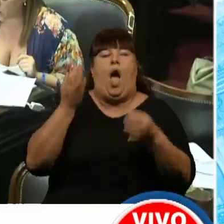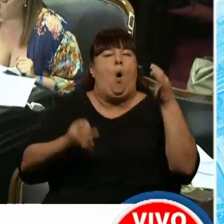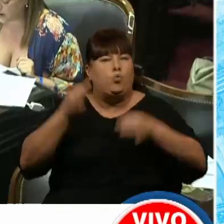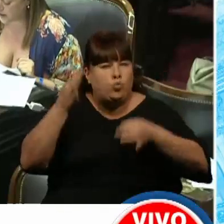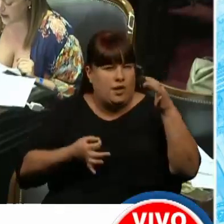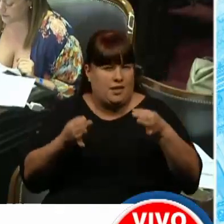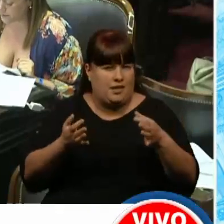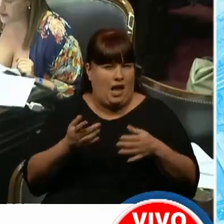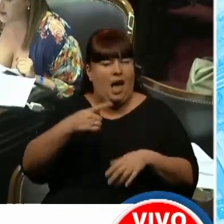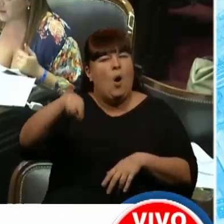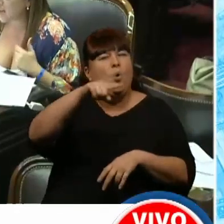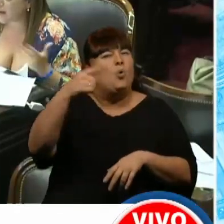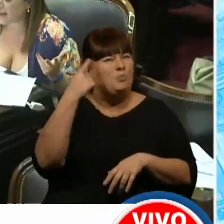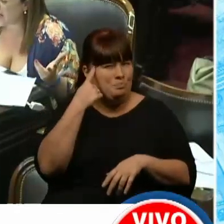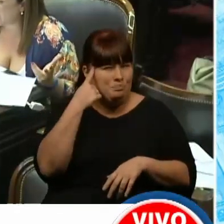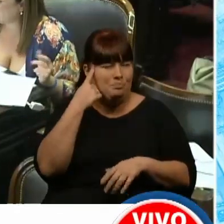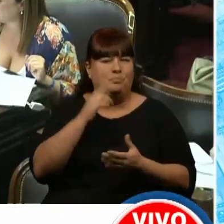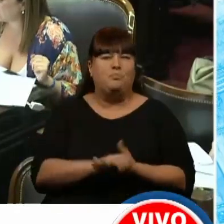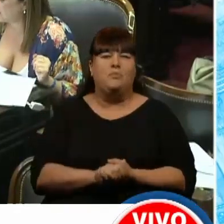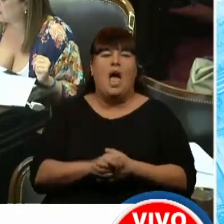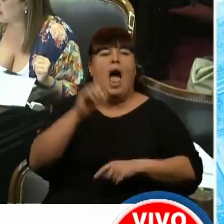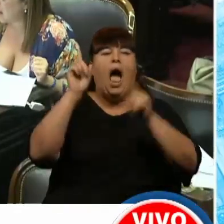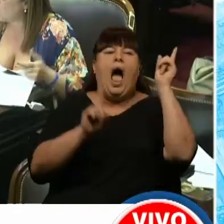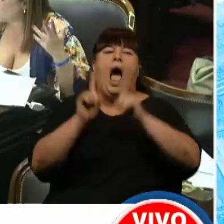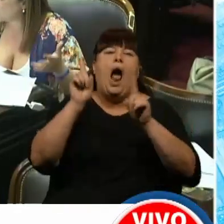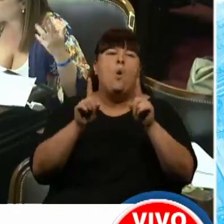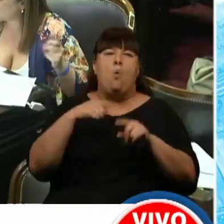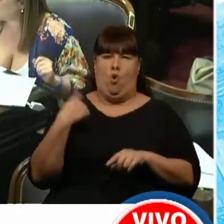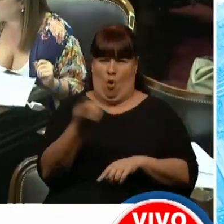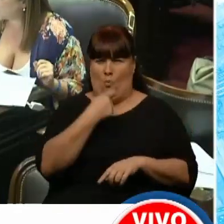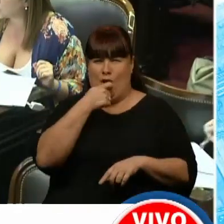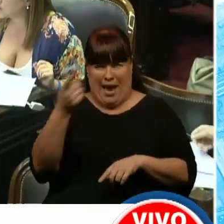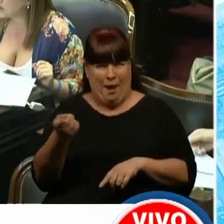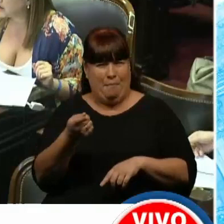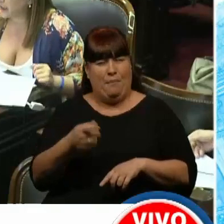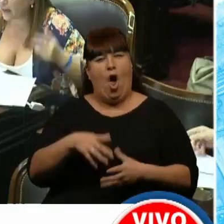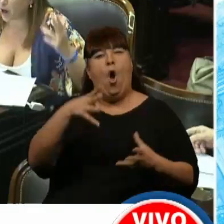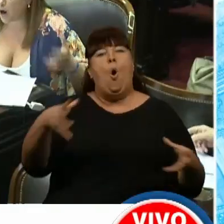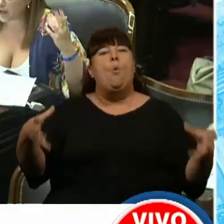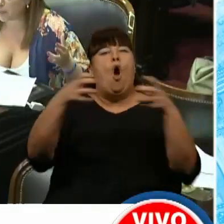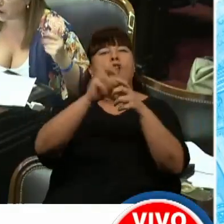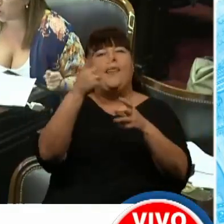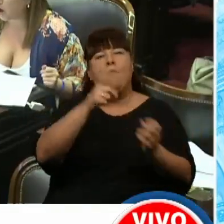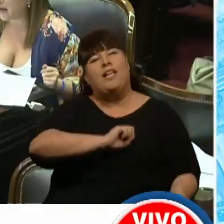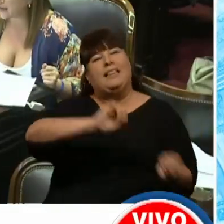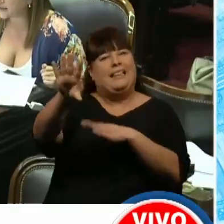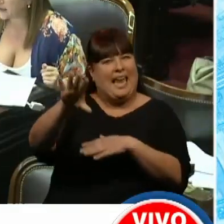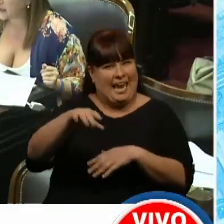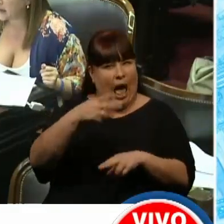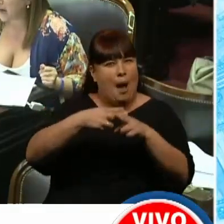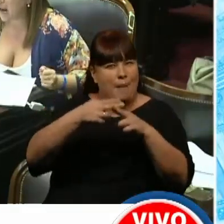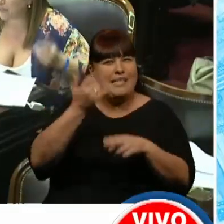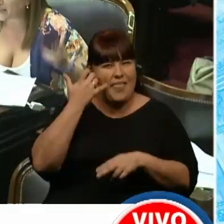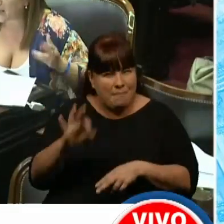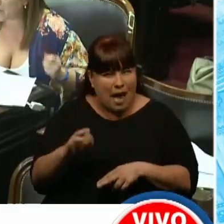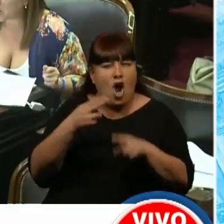justicia. ¿Se imaginan a alguno de nosotros tirando bolsas mortuorias en la Plaza